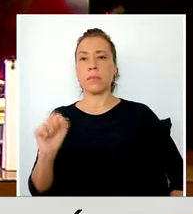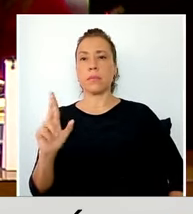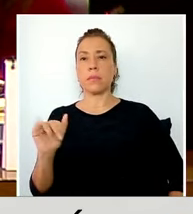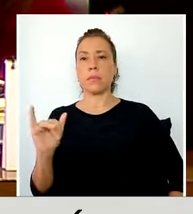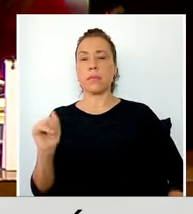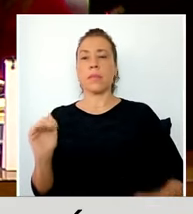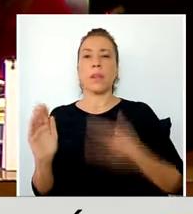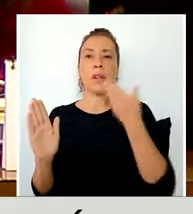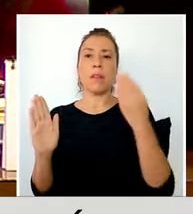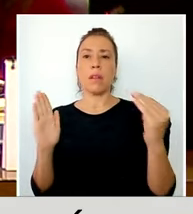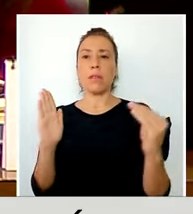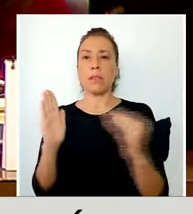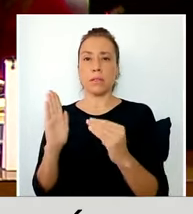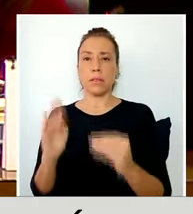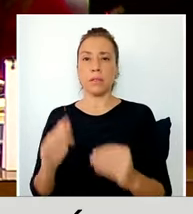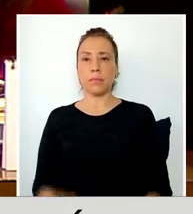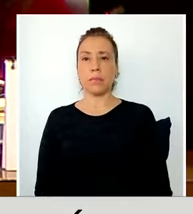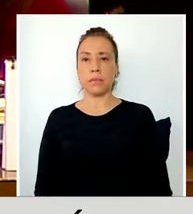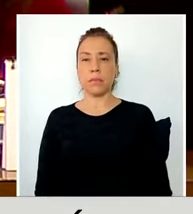usted en contra